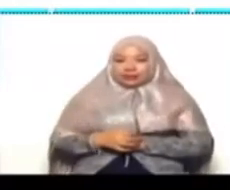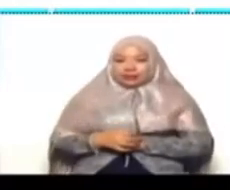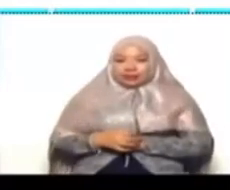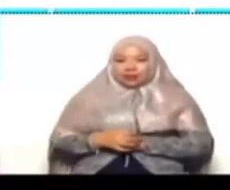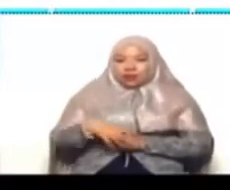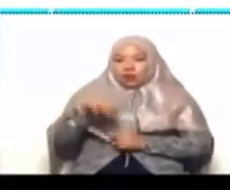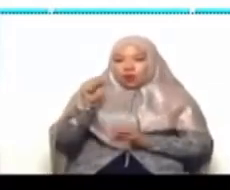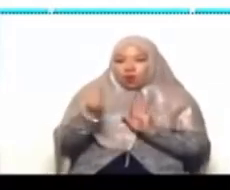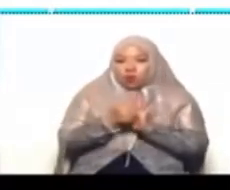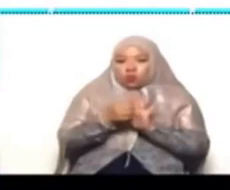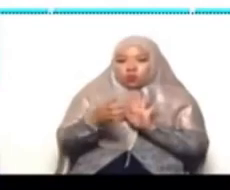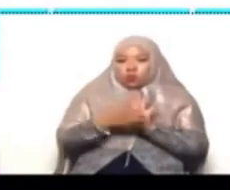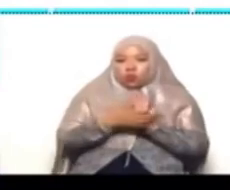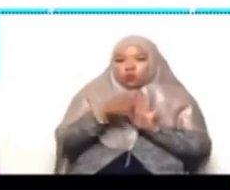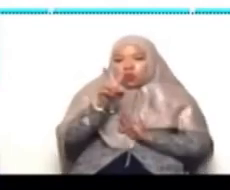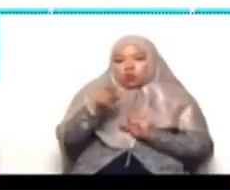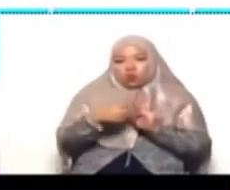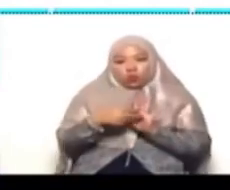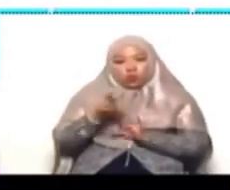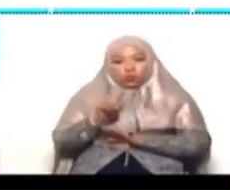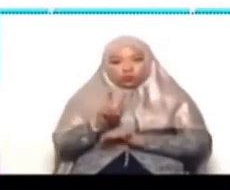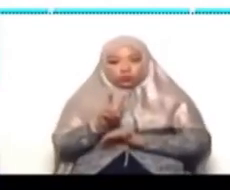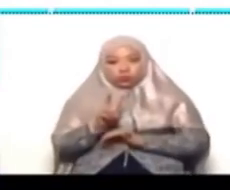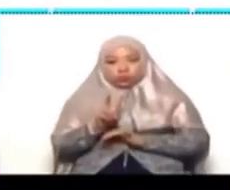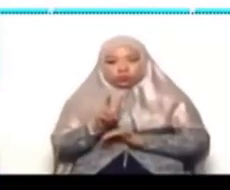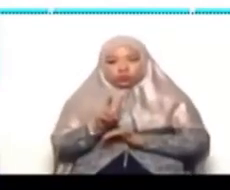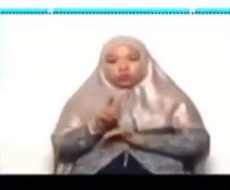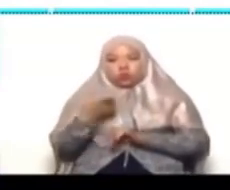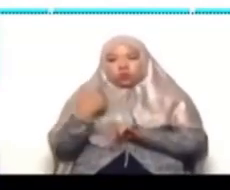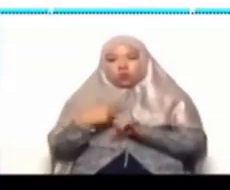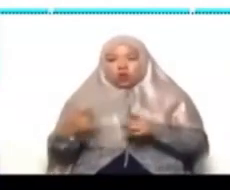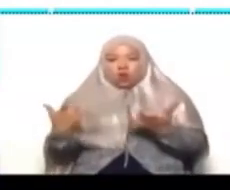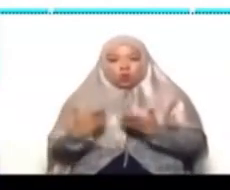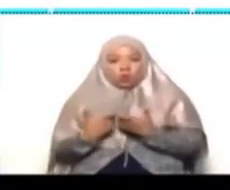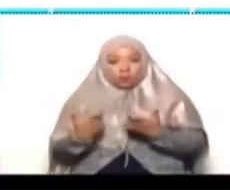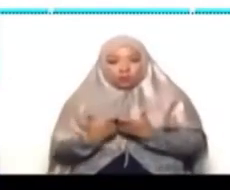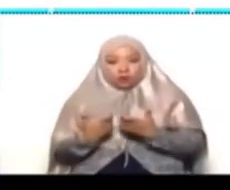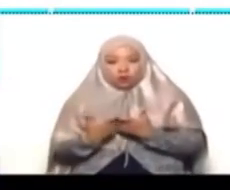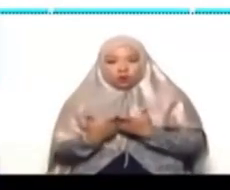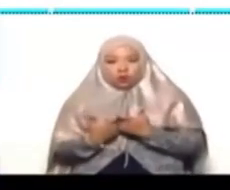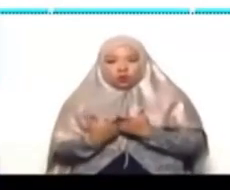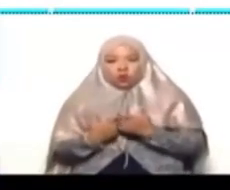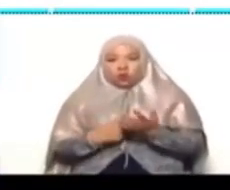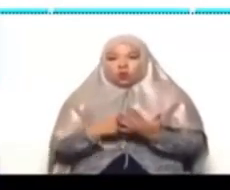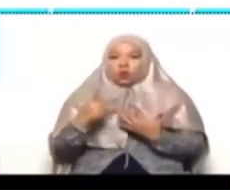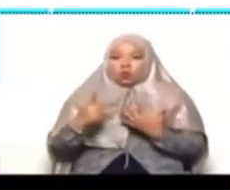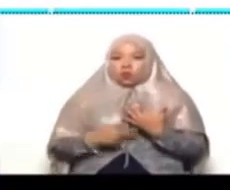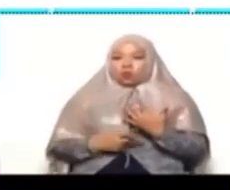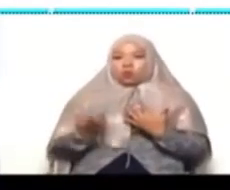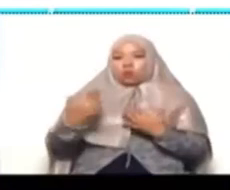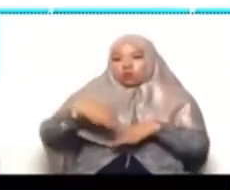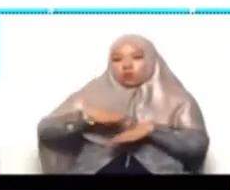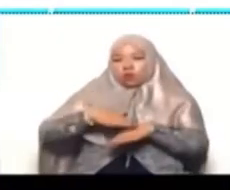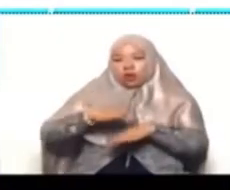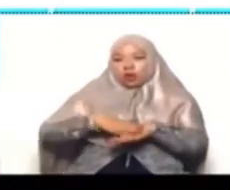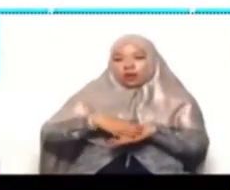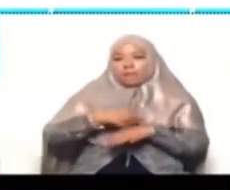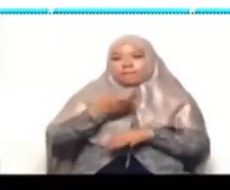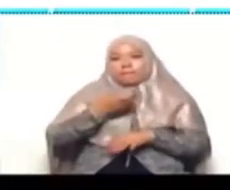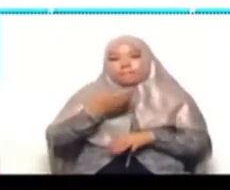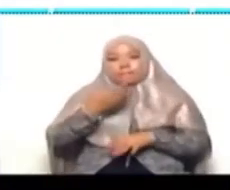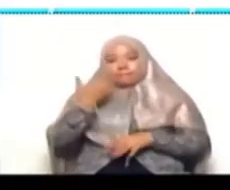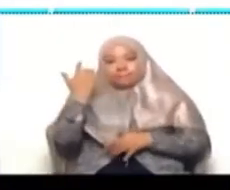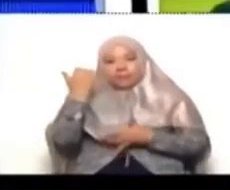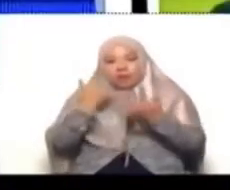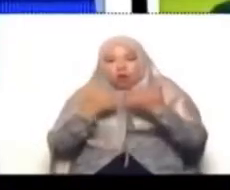Estado del año 2002 y de todos los intentos de golpe en el programa llamado Del Matacura. Sí,